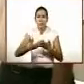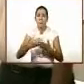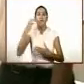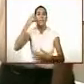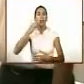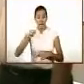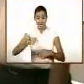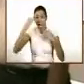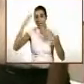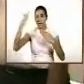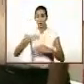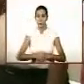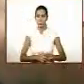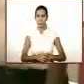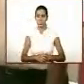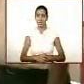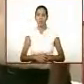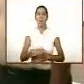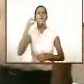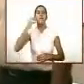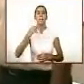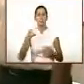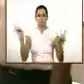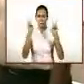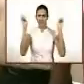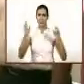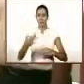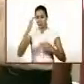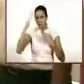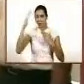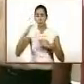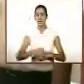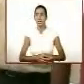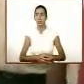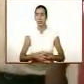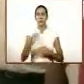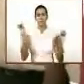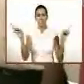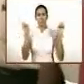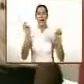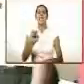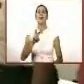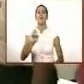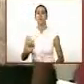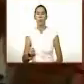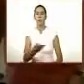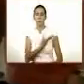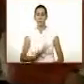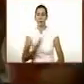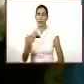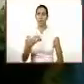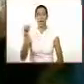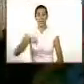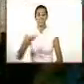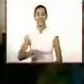un saludo. Camarada, Fidel Castro, ¡viva! ¡Viva Fidel! ¡Viva Evo! ¡Evo, Evo! ¡Evo en sabaneta! ¿Quién lo iba a